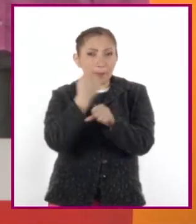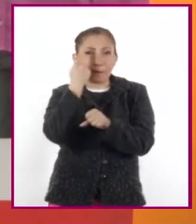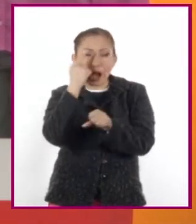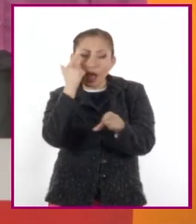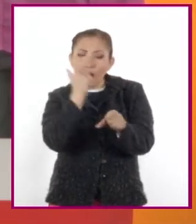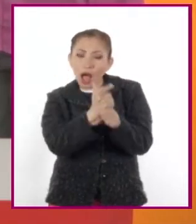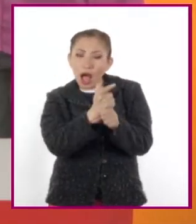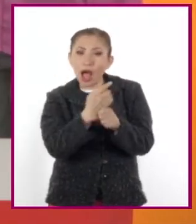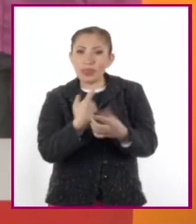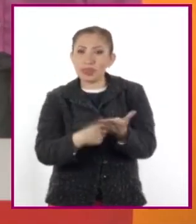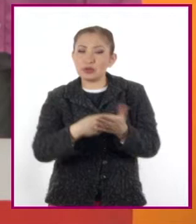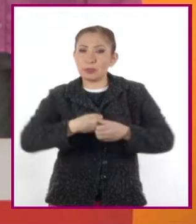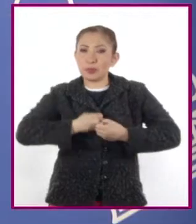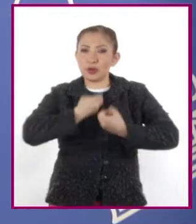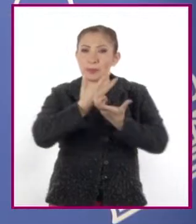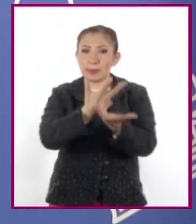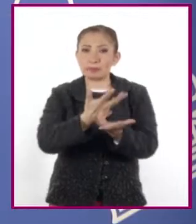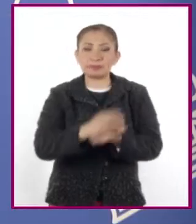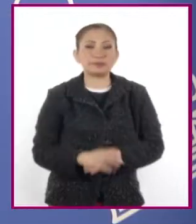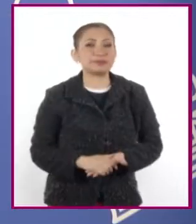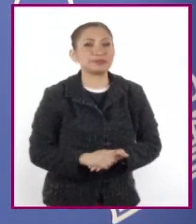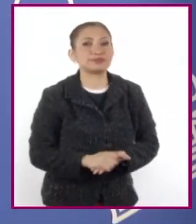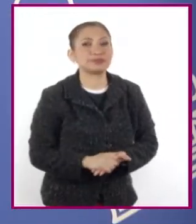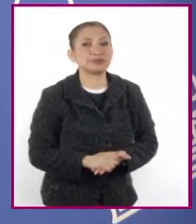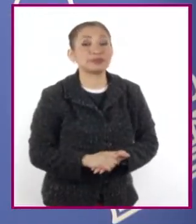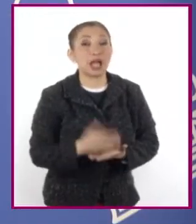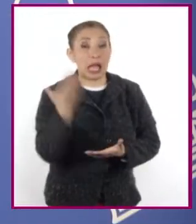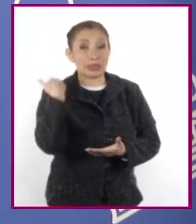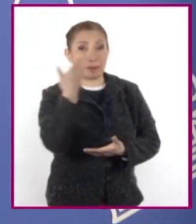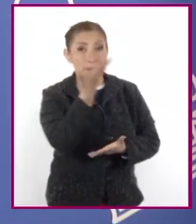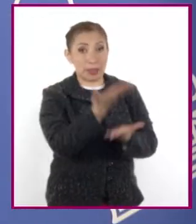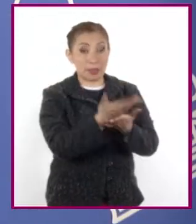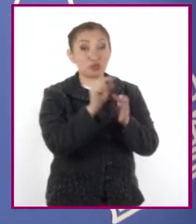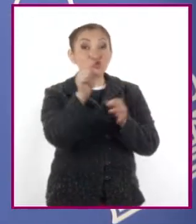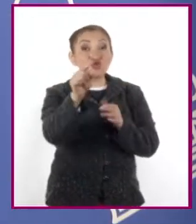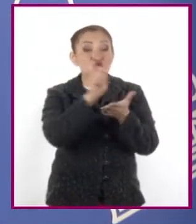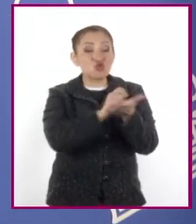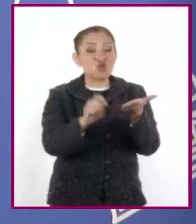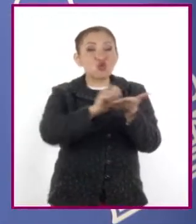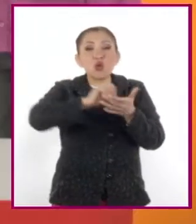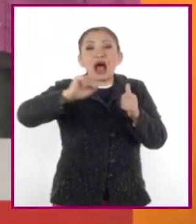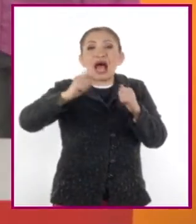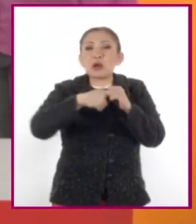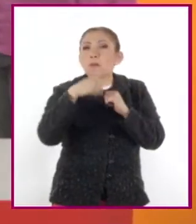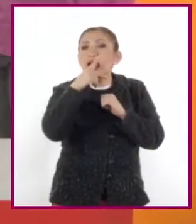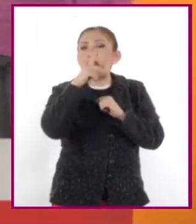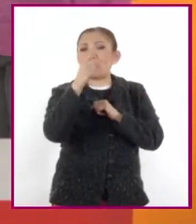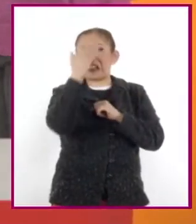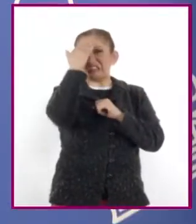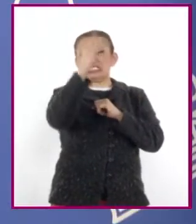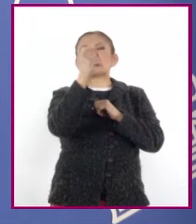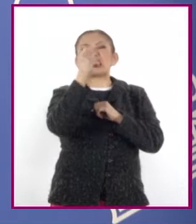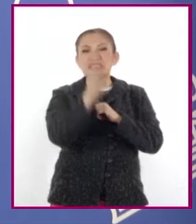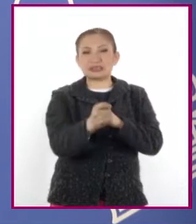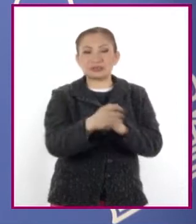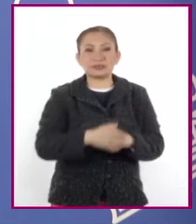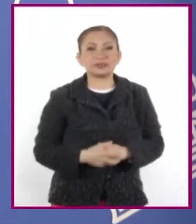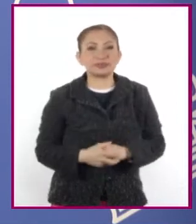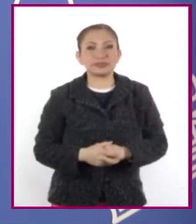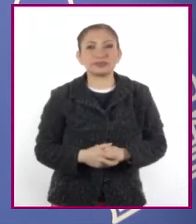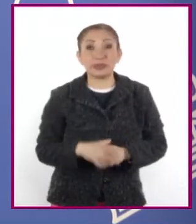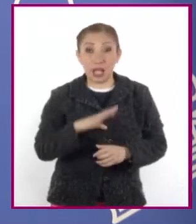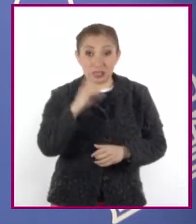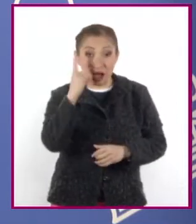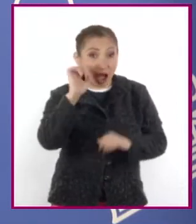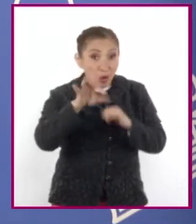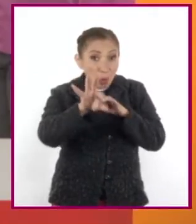identificar en un poema. Les habíamos pedido que tomaran nota por si encontraban alguna palabra desconocida. ¿Hay